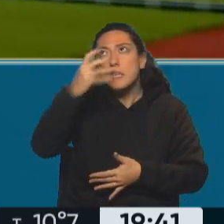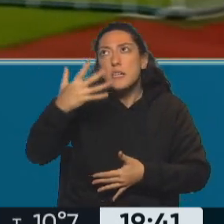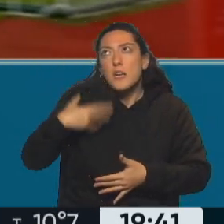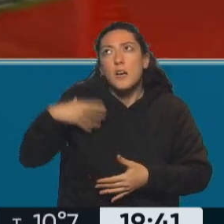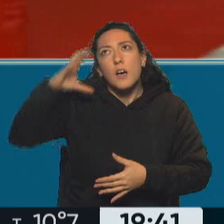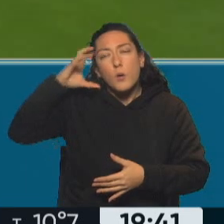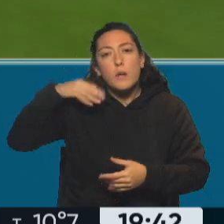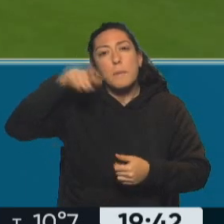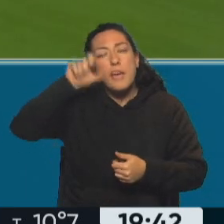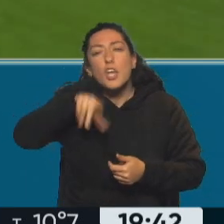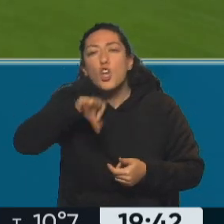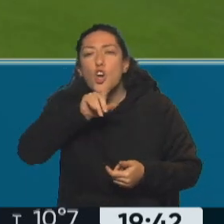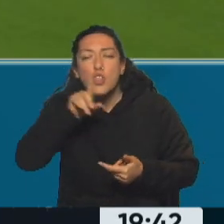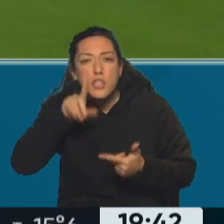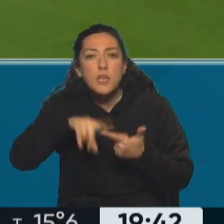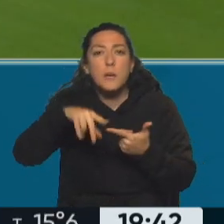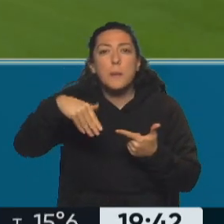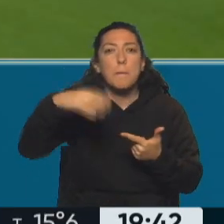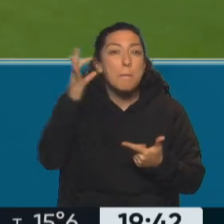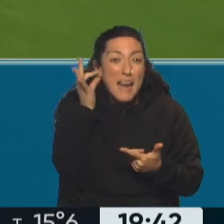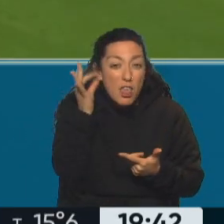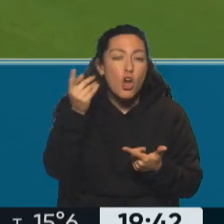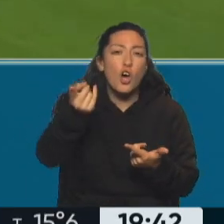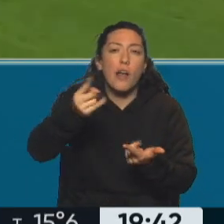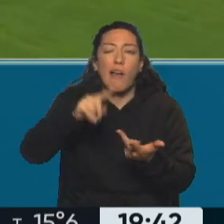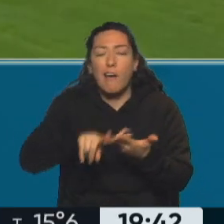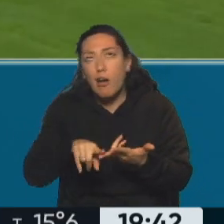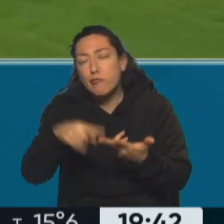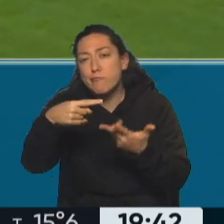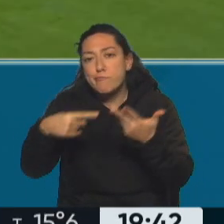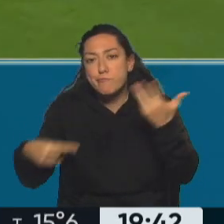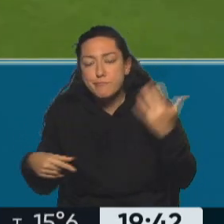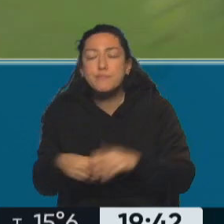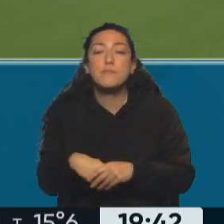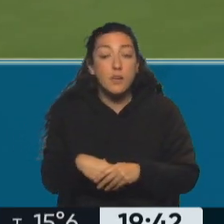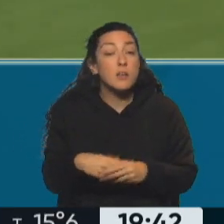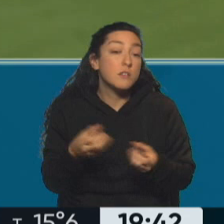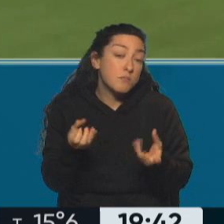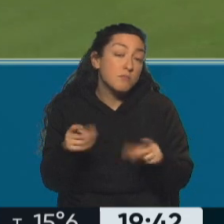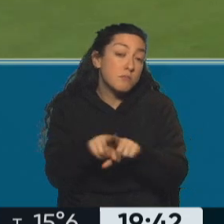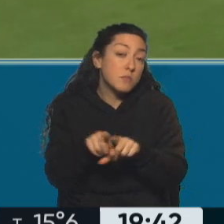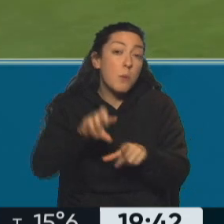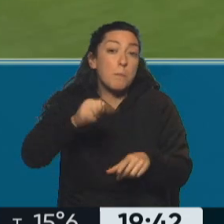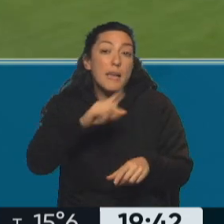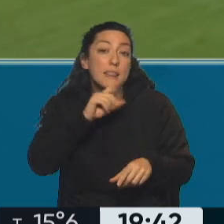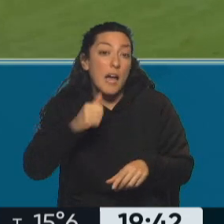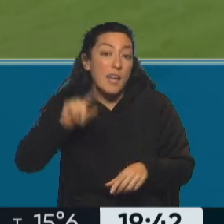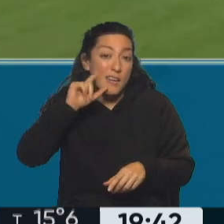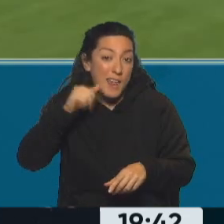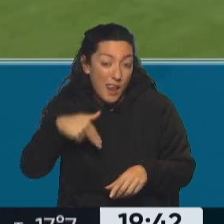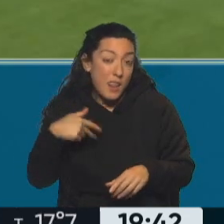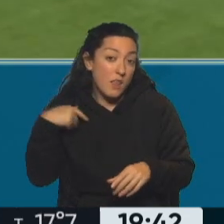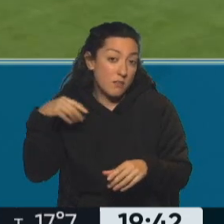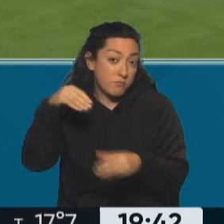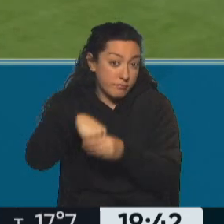caminaba Menotti, Maradona. Claro, bueno, así se introdujo Patanián mucho en el mundo porque del fútbol está,